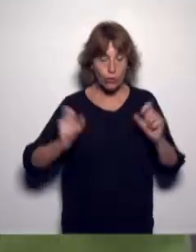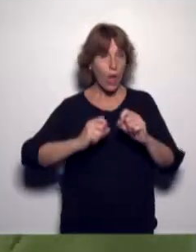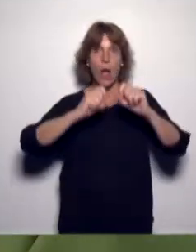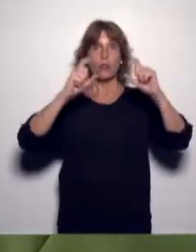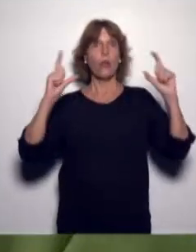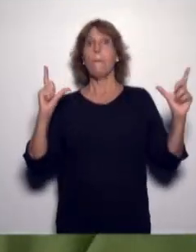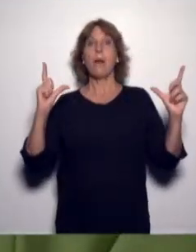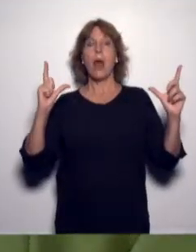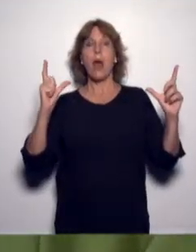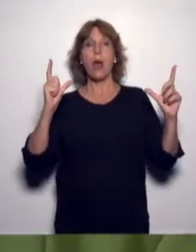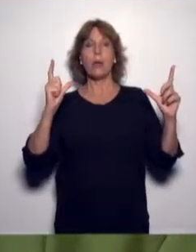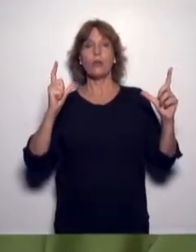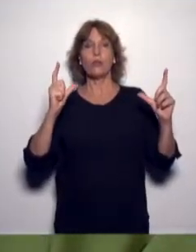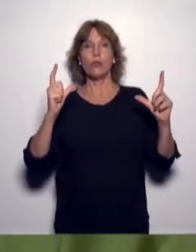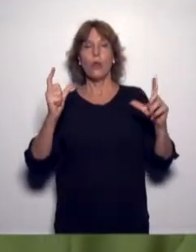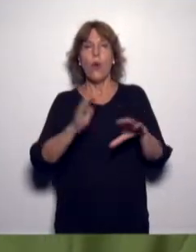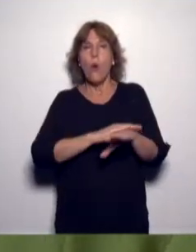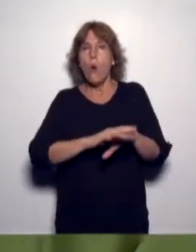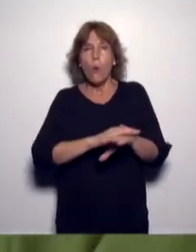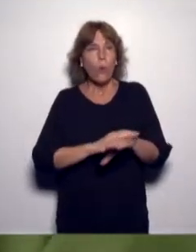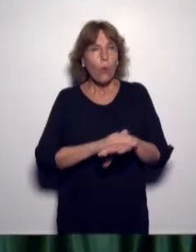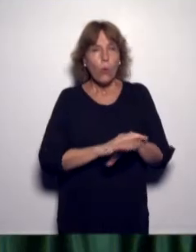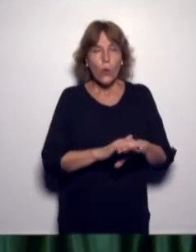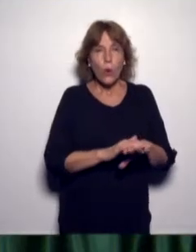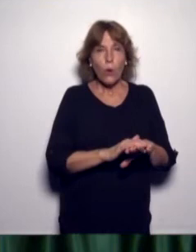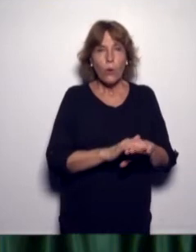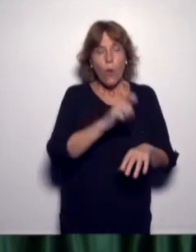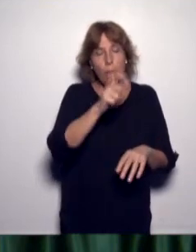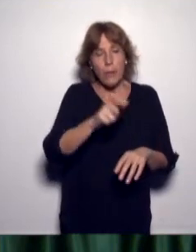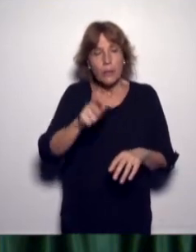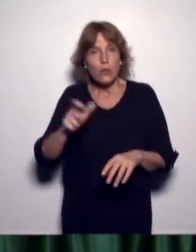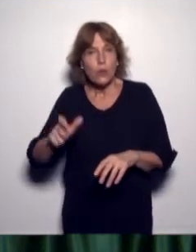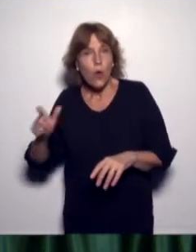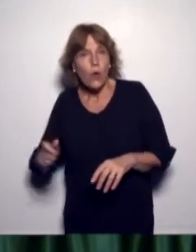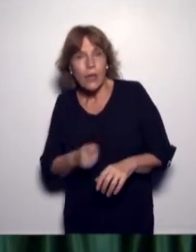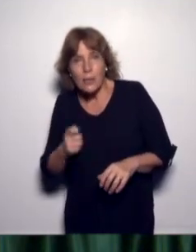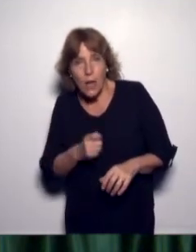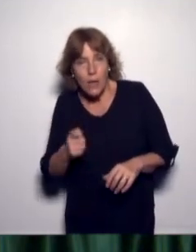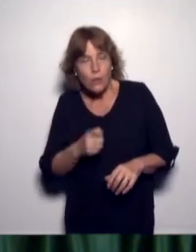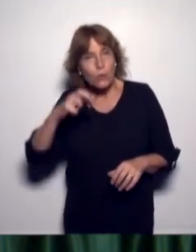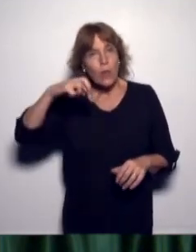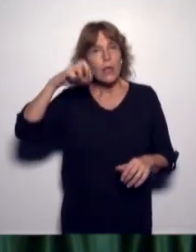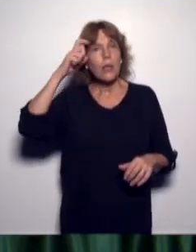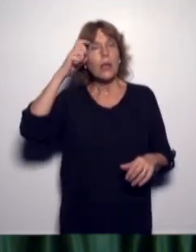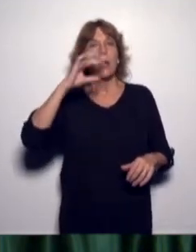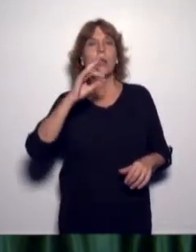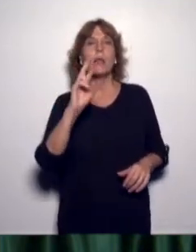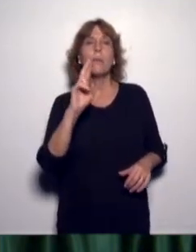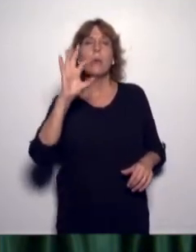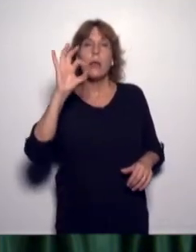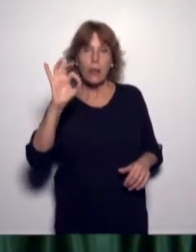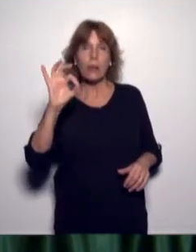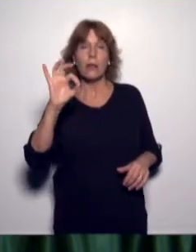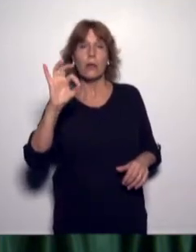gente, expulsado muchos demonios, había curado a la suegra de Pedro. Y Jesús